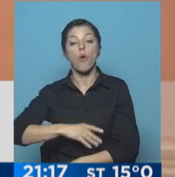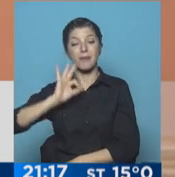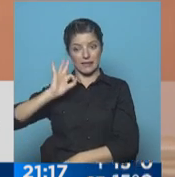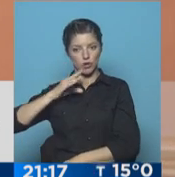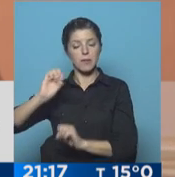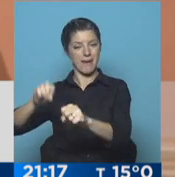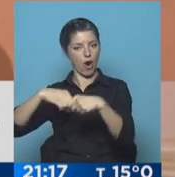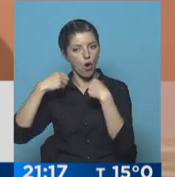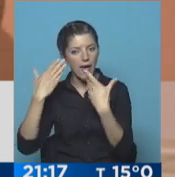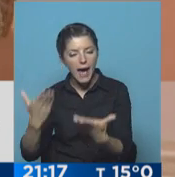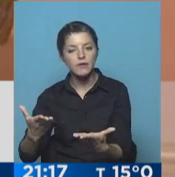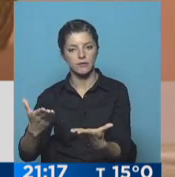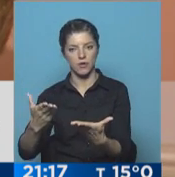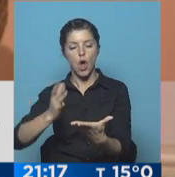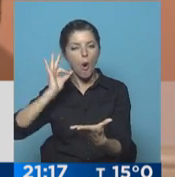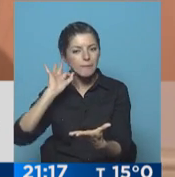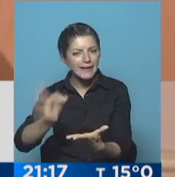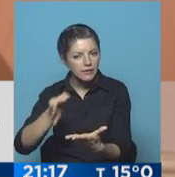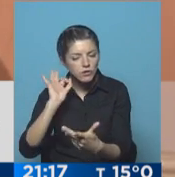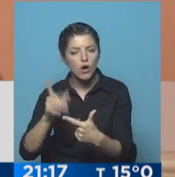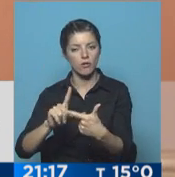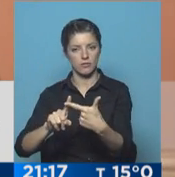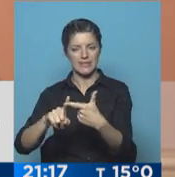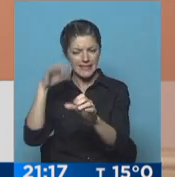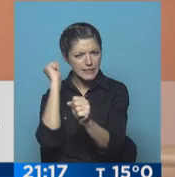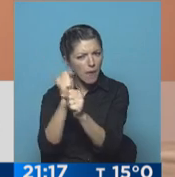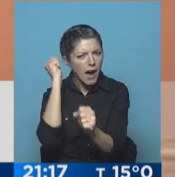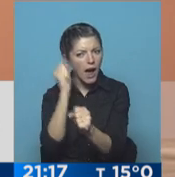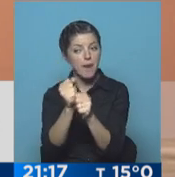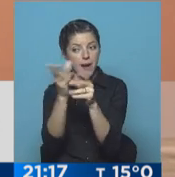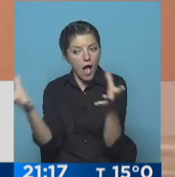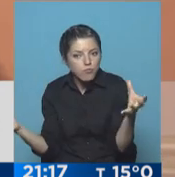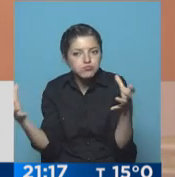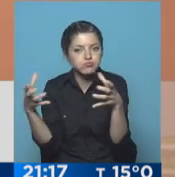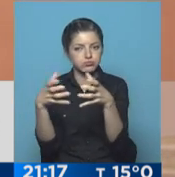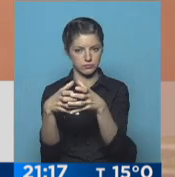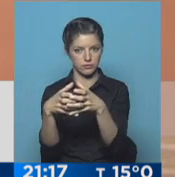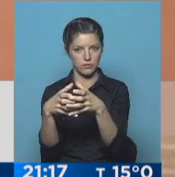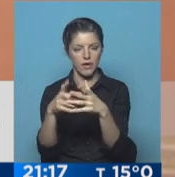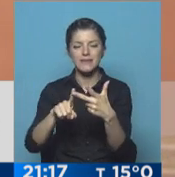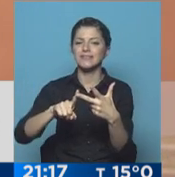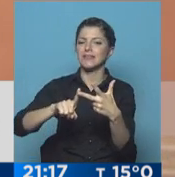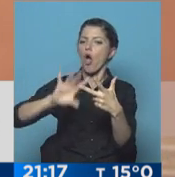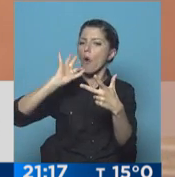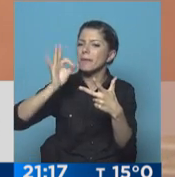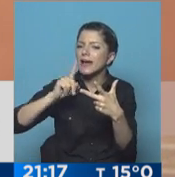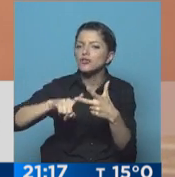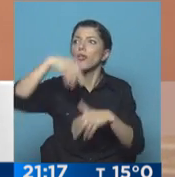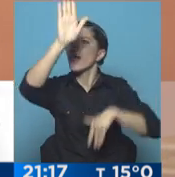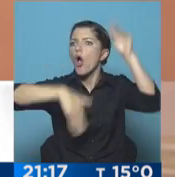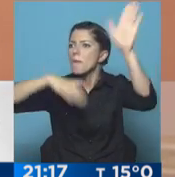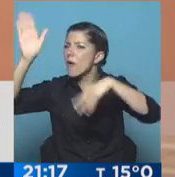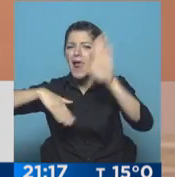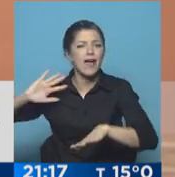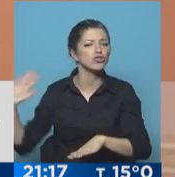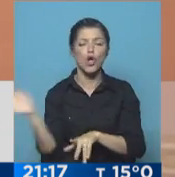mejores, los que tienen obligación de trabajar por la unidad, los que tienen la obligación de convocar a